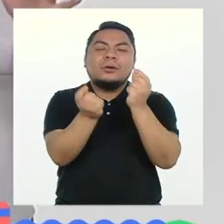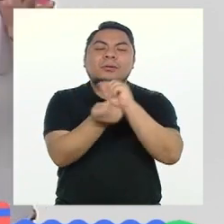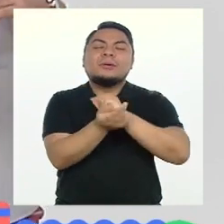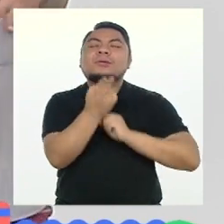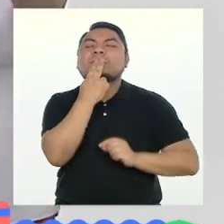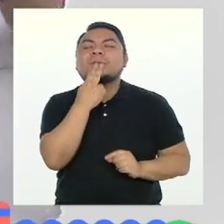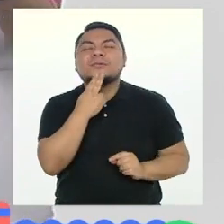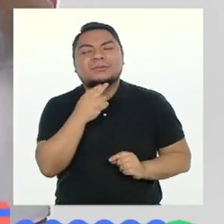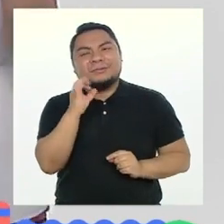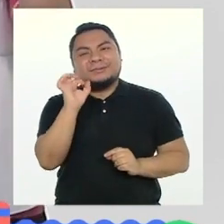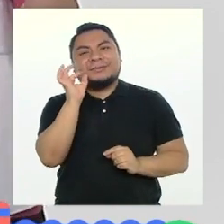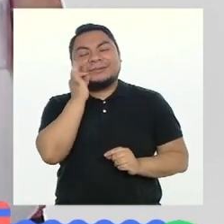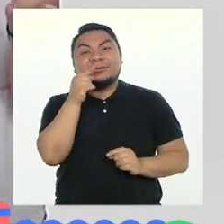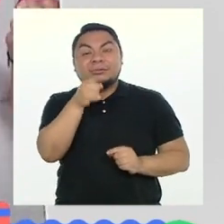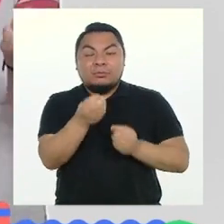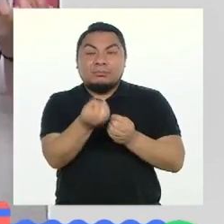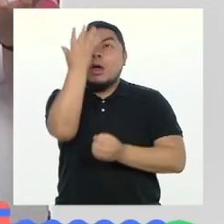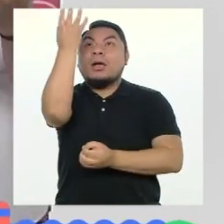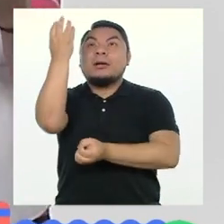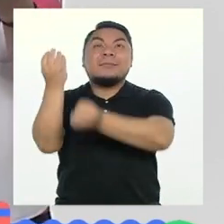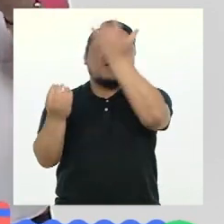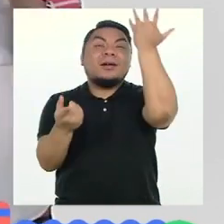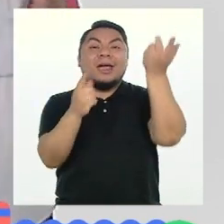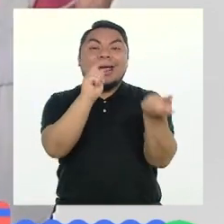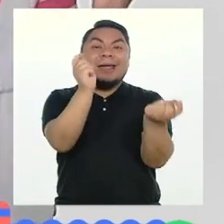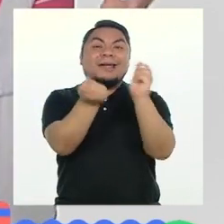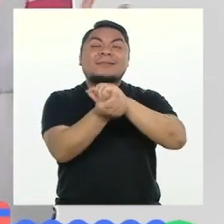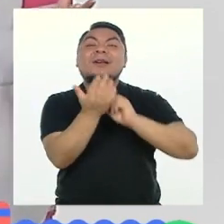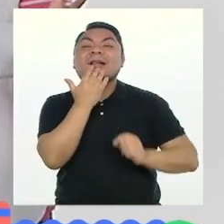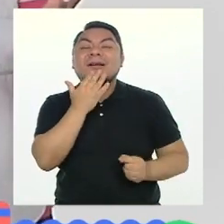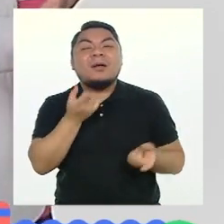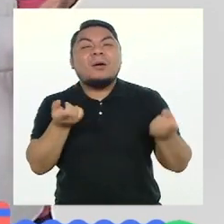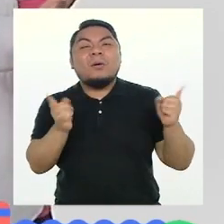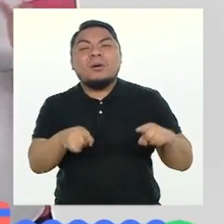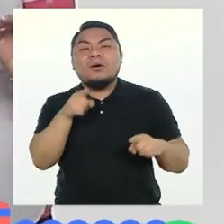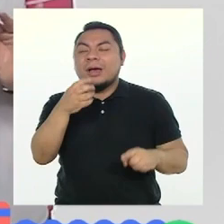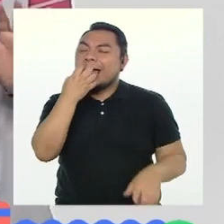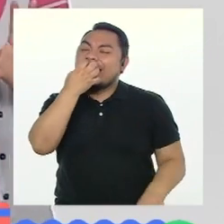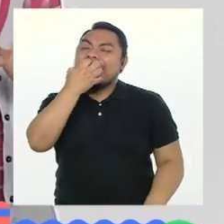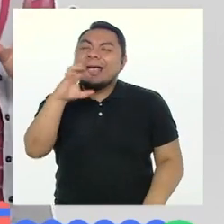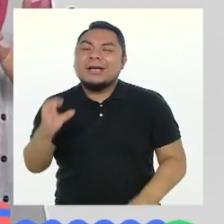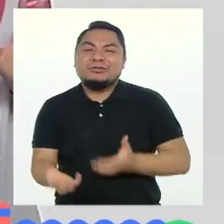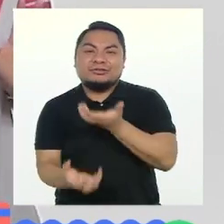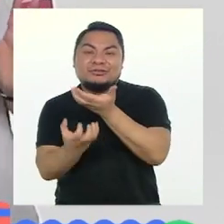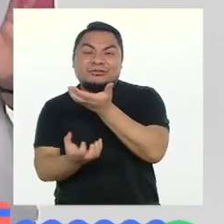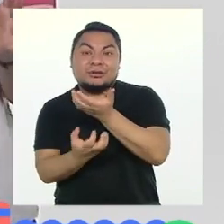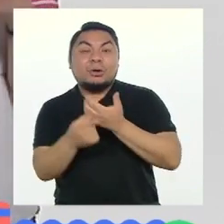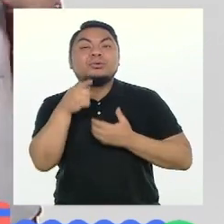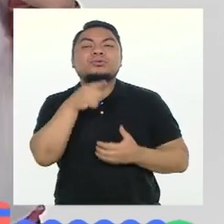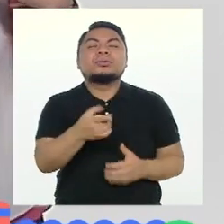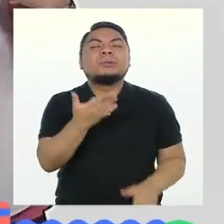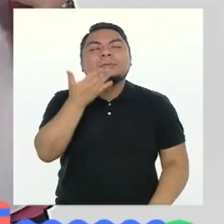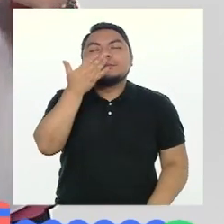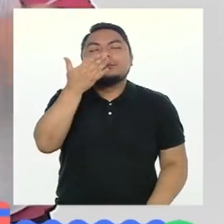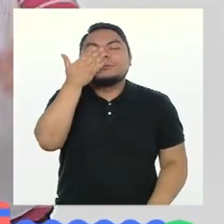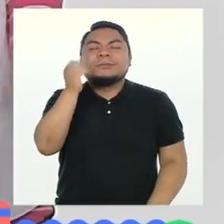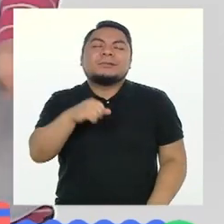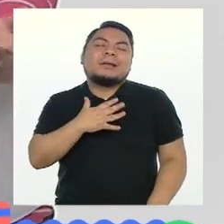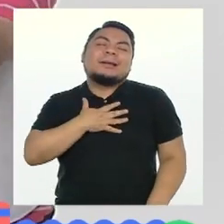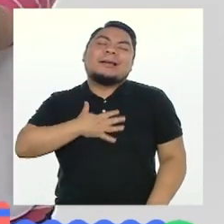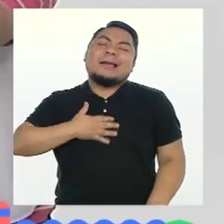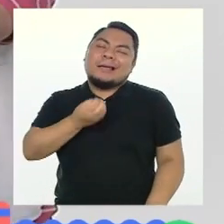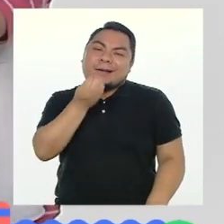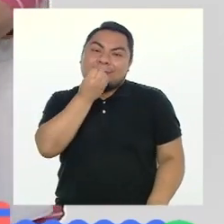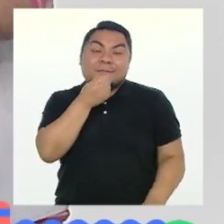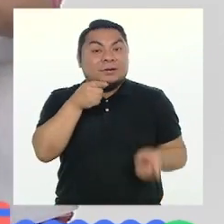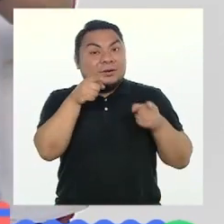manjar. Saltas muy alto, cambias de color cuando estás frente al calor. Tu sabroso olor me hace antojar. Y